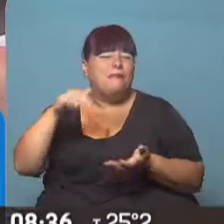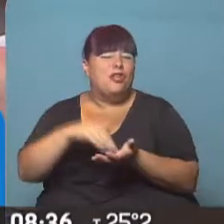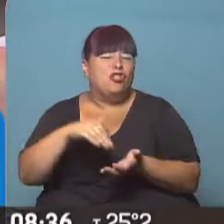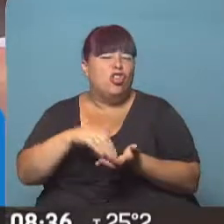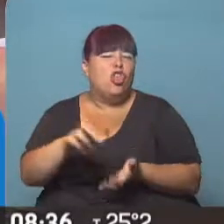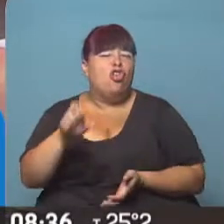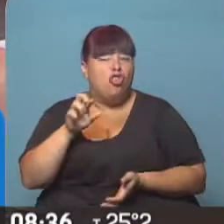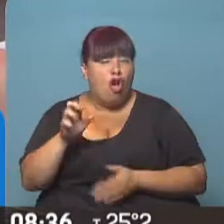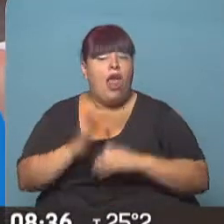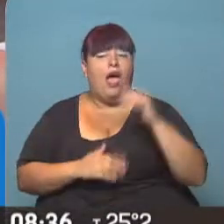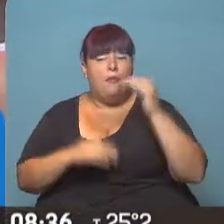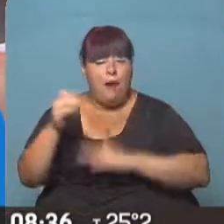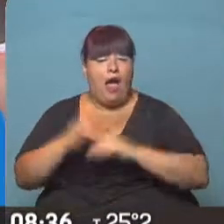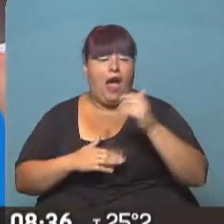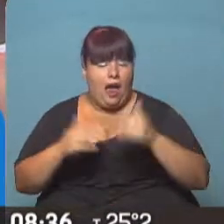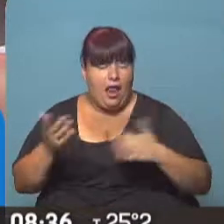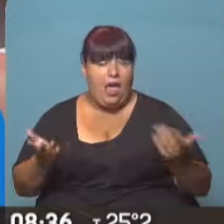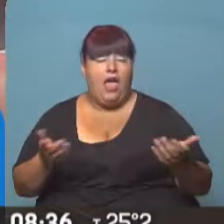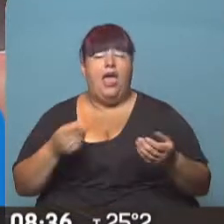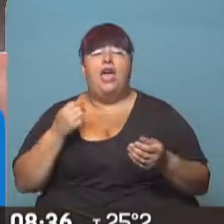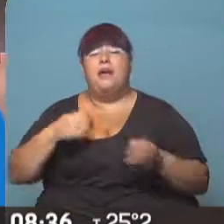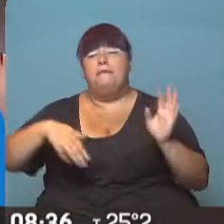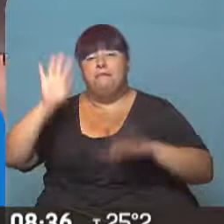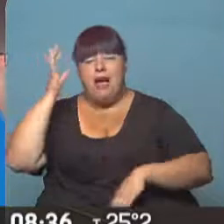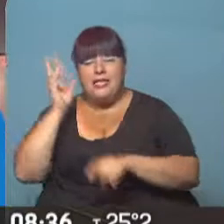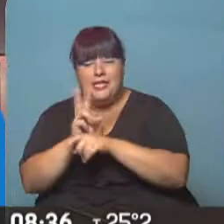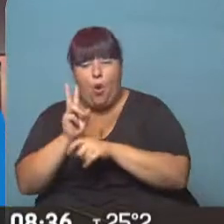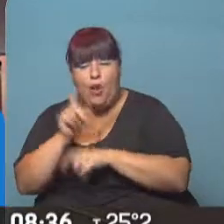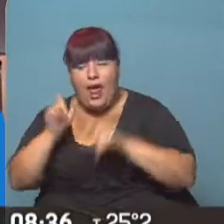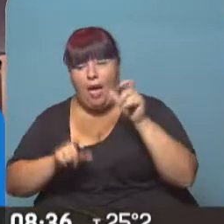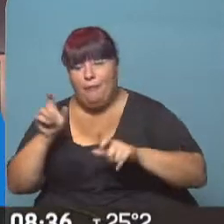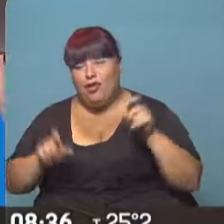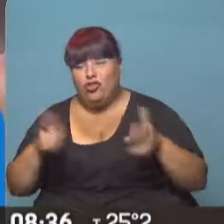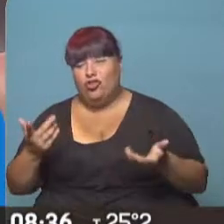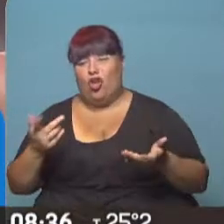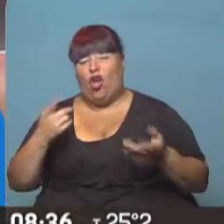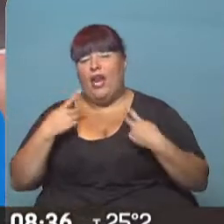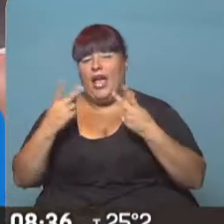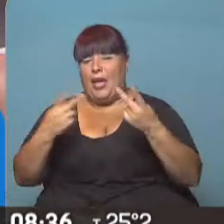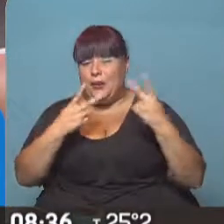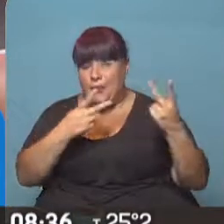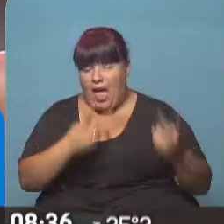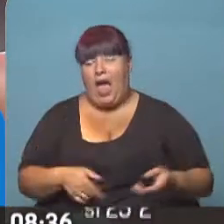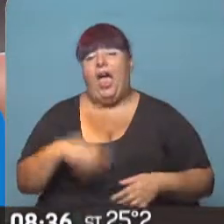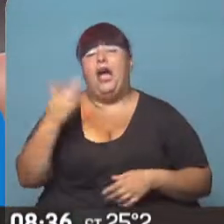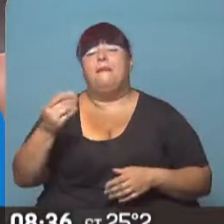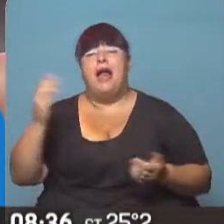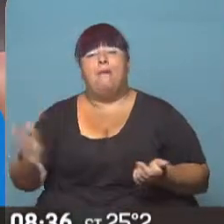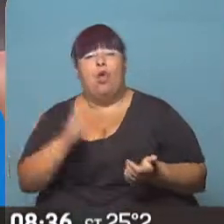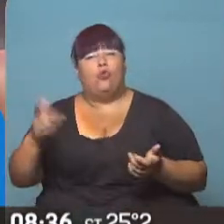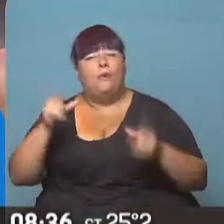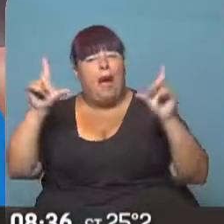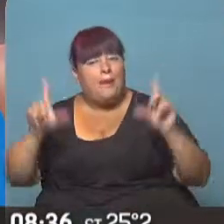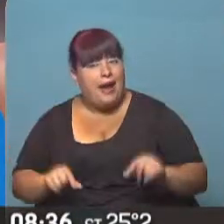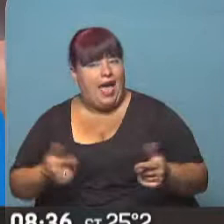de dólares en obras de infraestructura para mayor seguridad de la gente que transita, para sacar nuestra producción a un costo